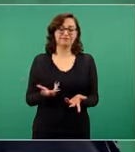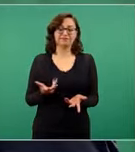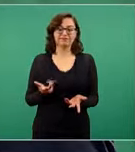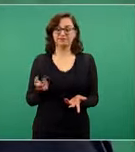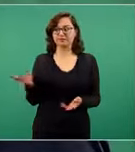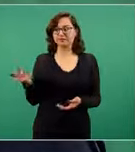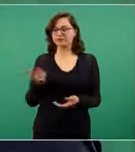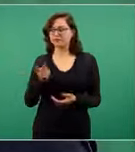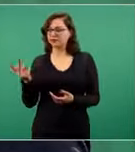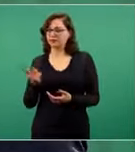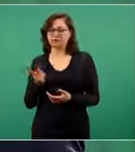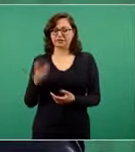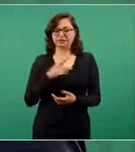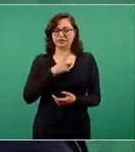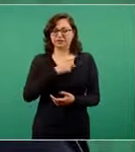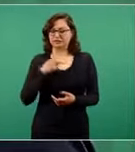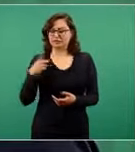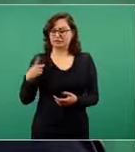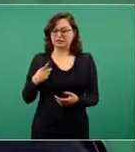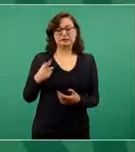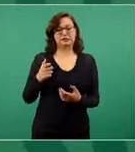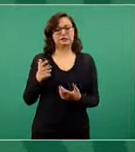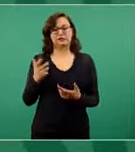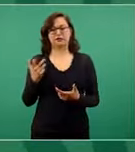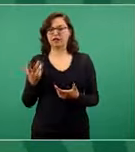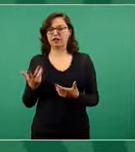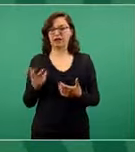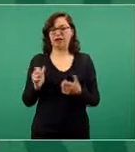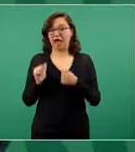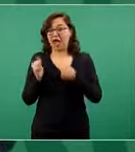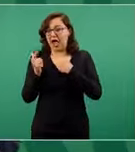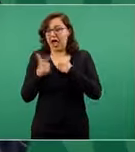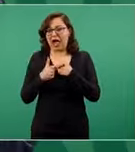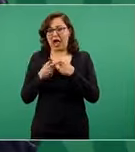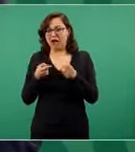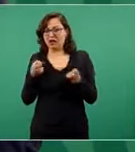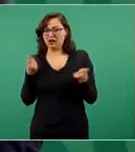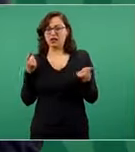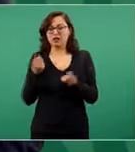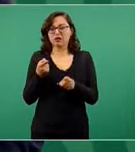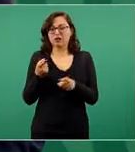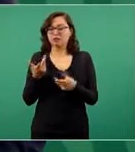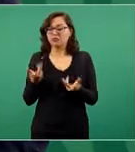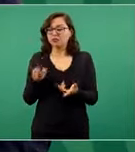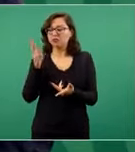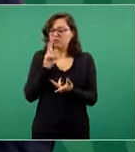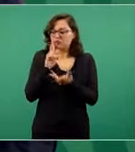esgrimir algo, porque ni siquiera puedo decir argumentar,